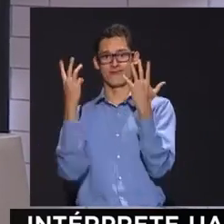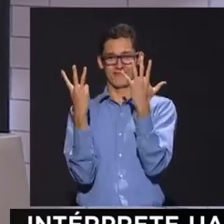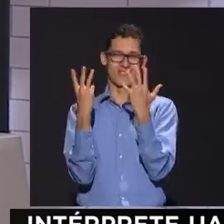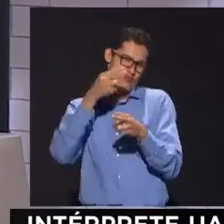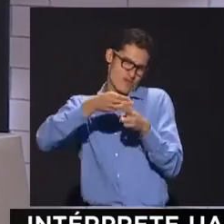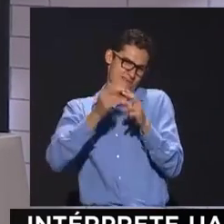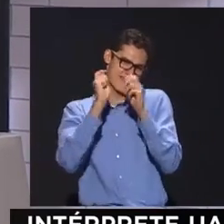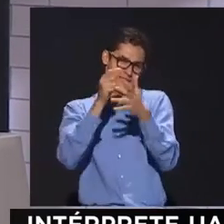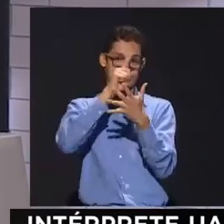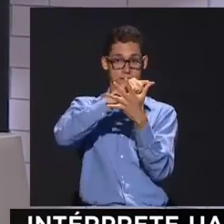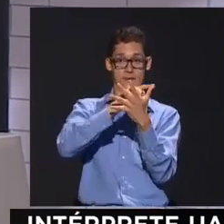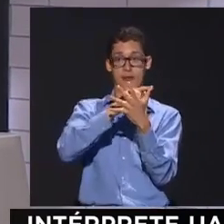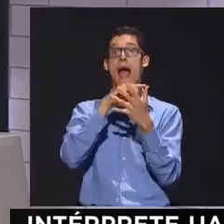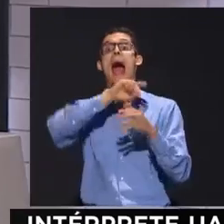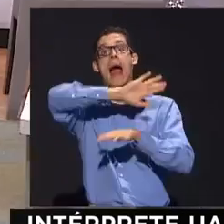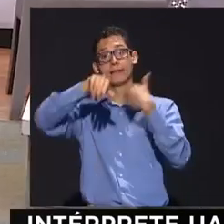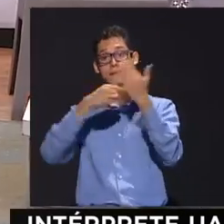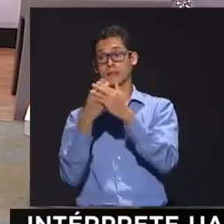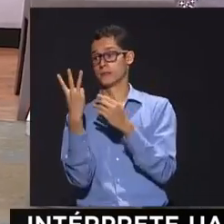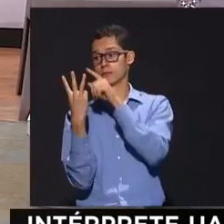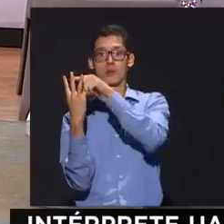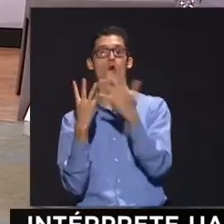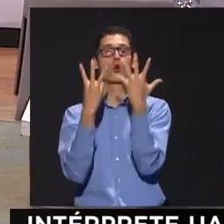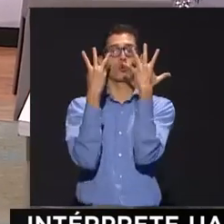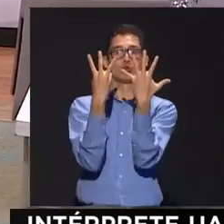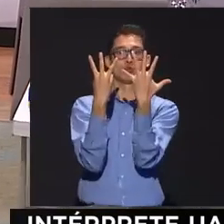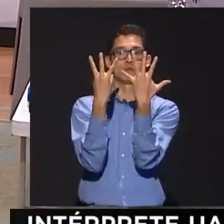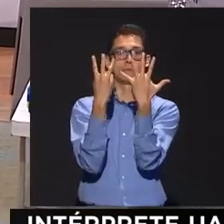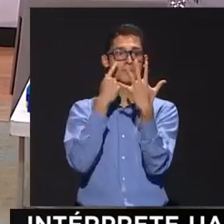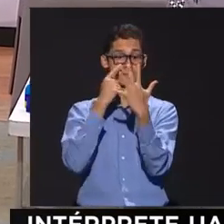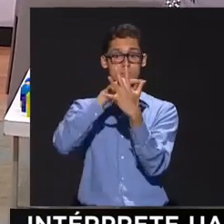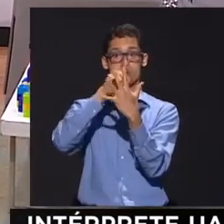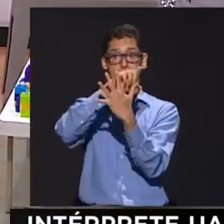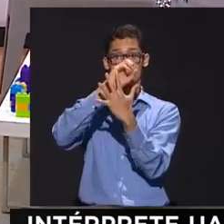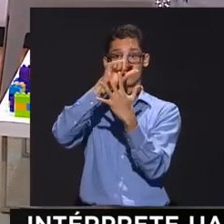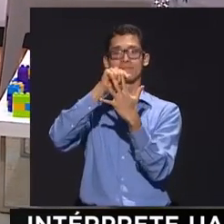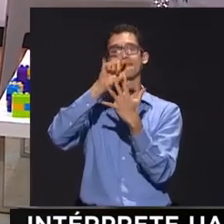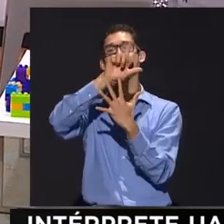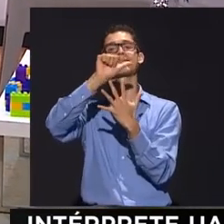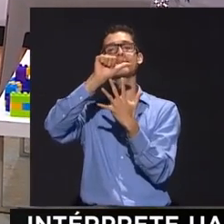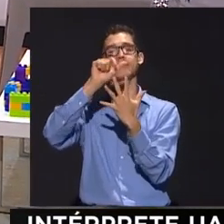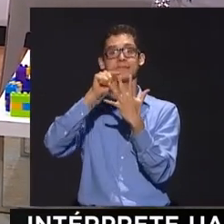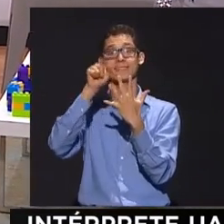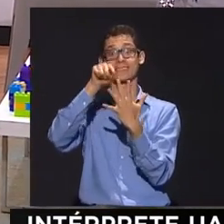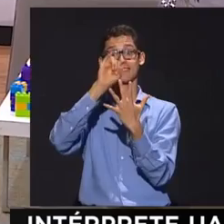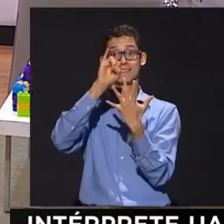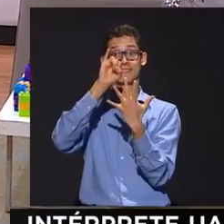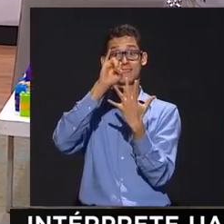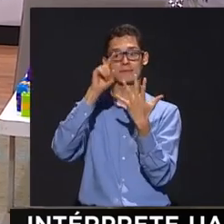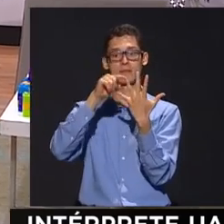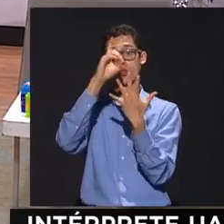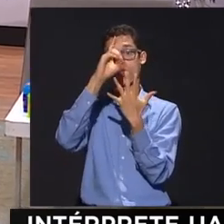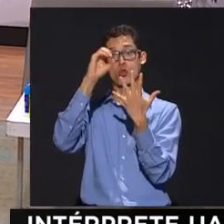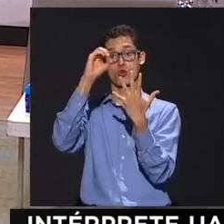que le va a pedir a la cámara que se acerque acá sol en esta tenemos un lado tenemos un si tenemos